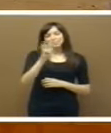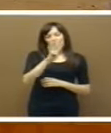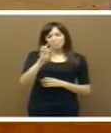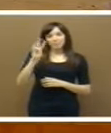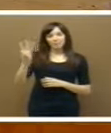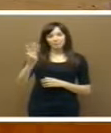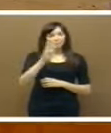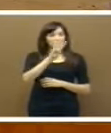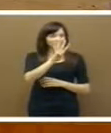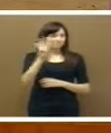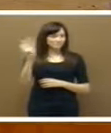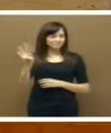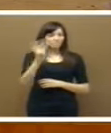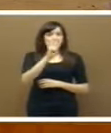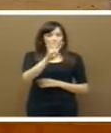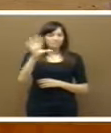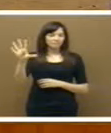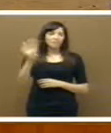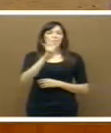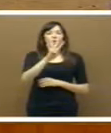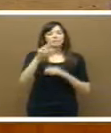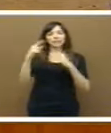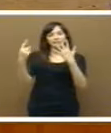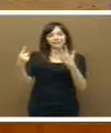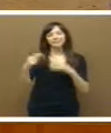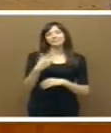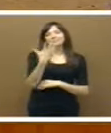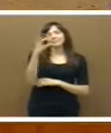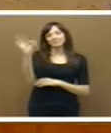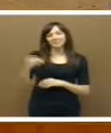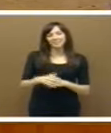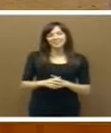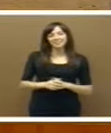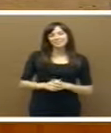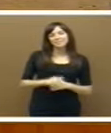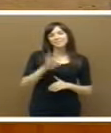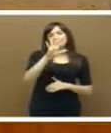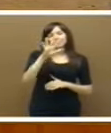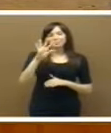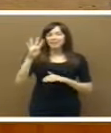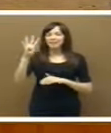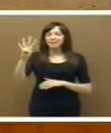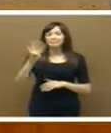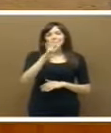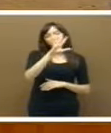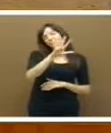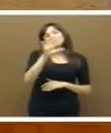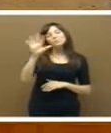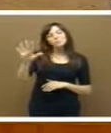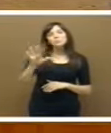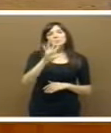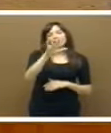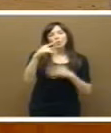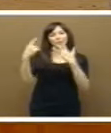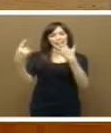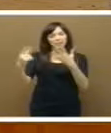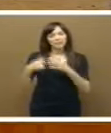43, 44, 45, 46, 50, 54, 55,